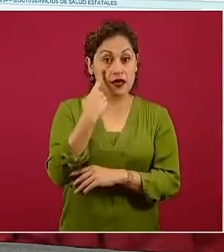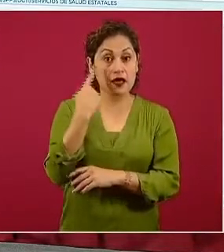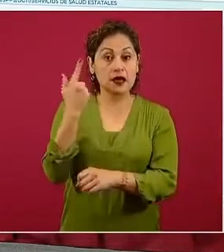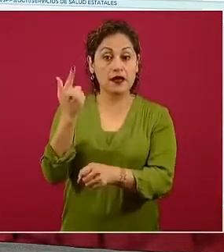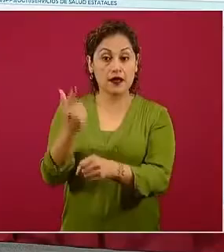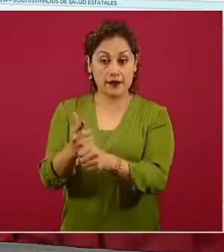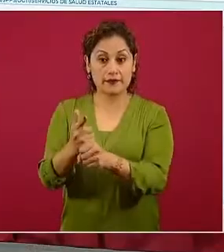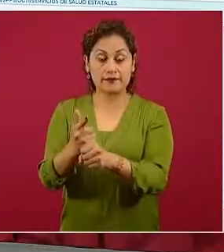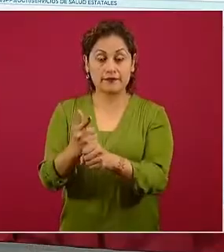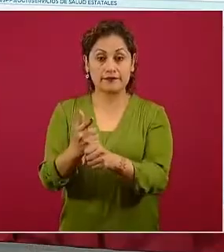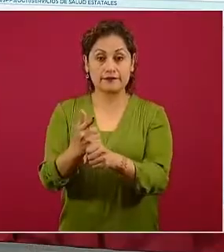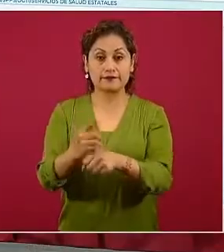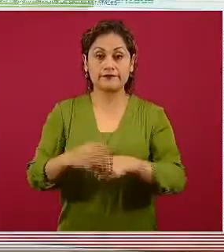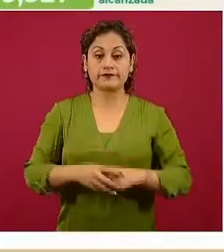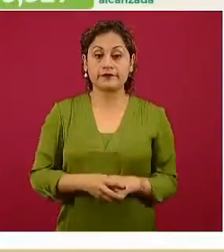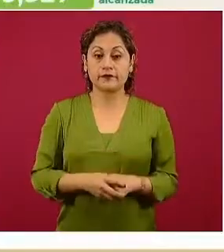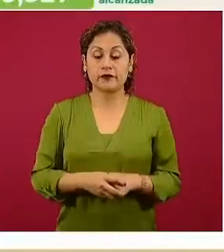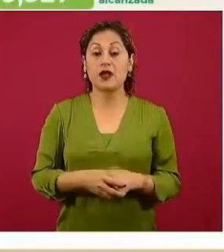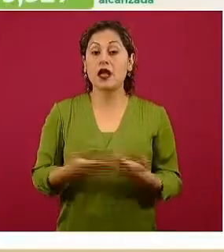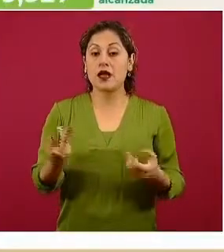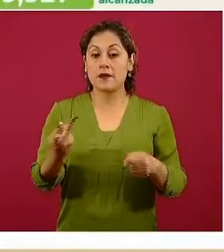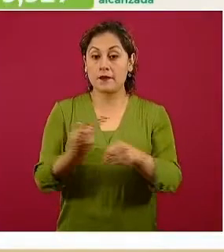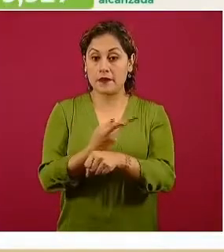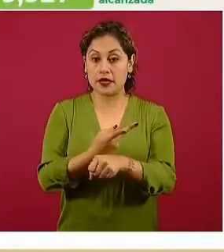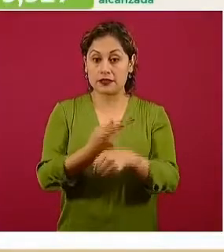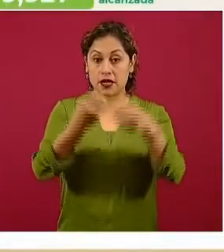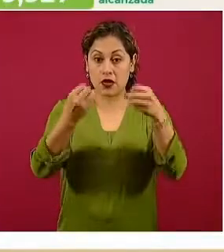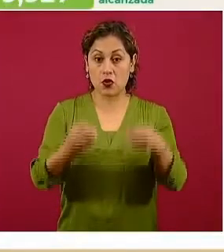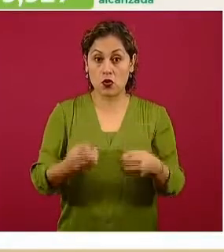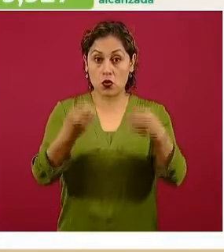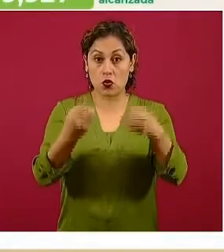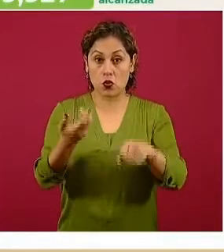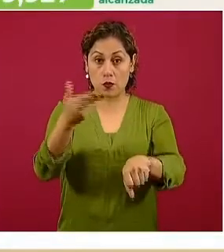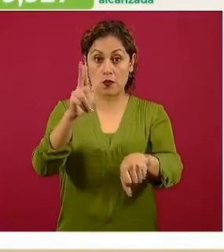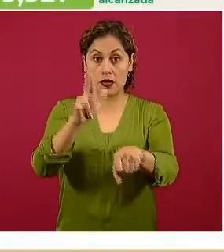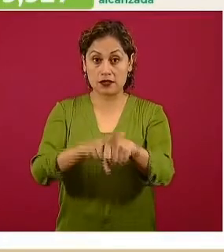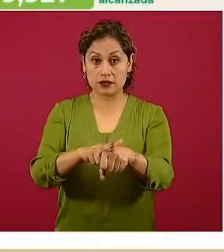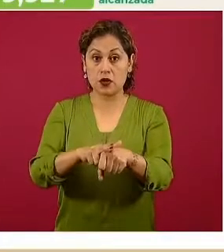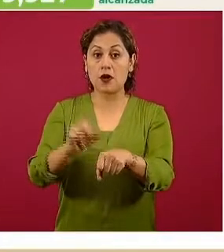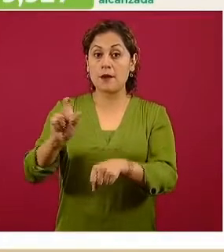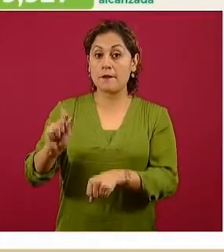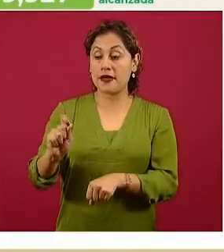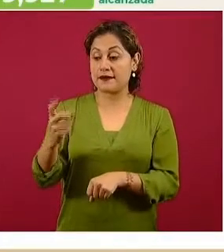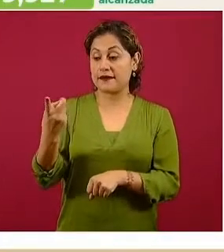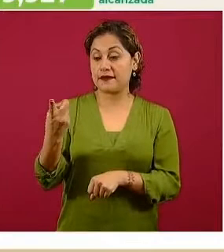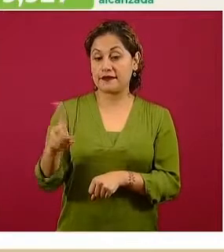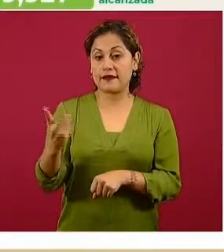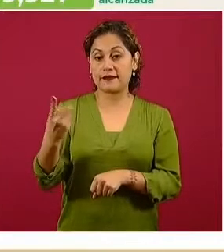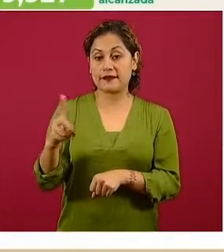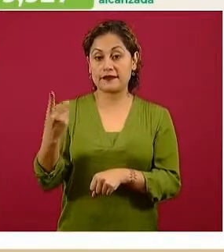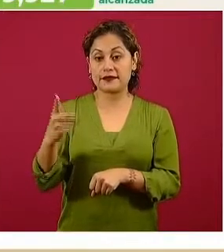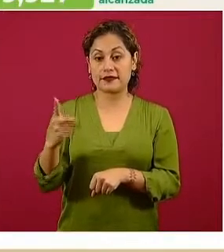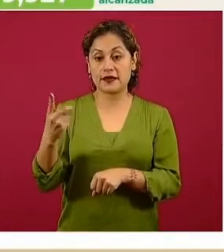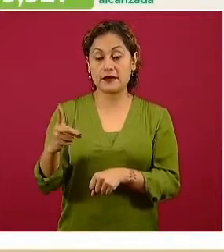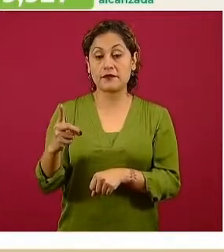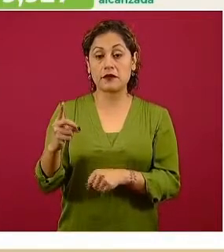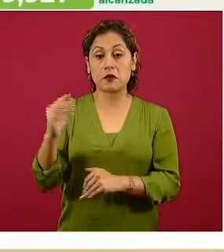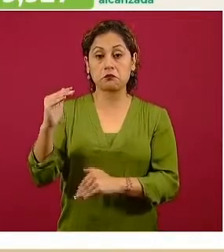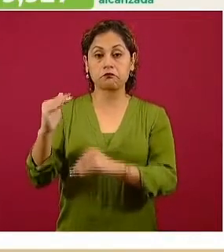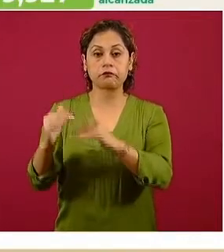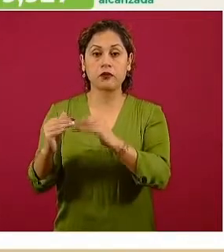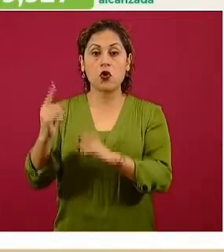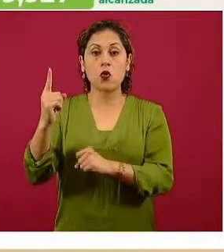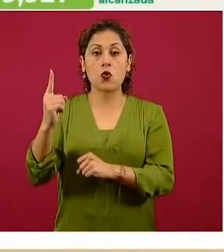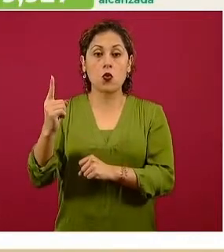para efectos de la ocupación al 20 de diciembre ya es solamente de un menos 5%, es